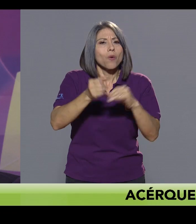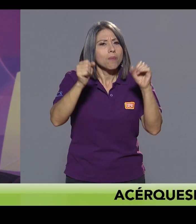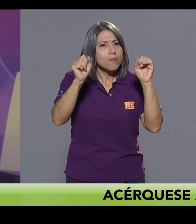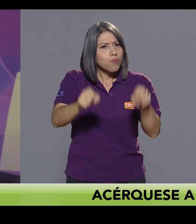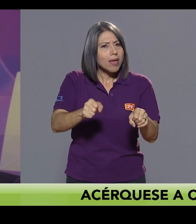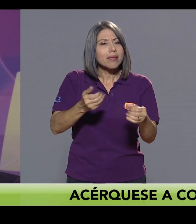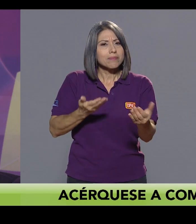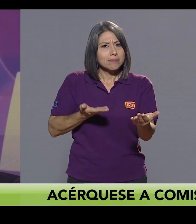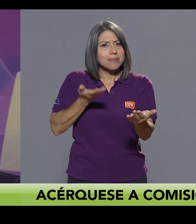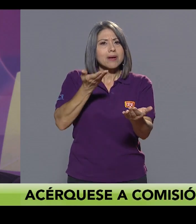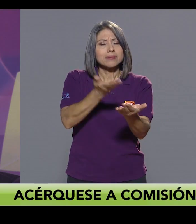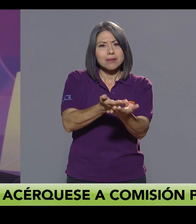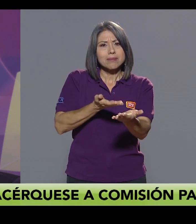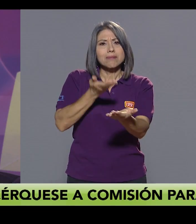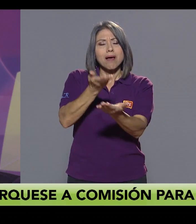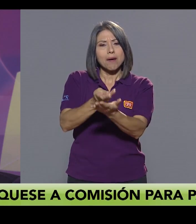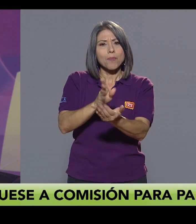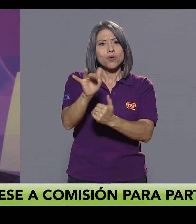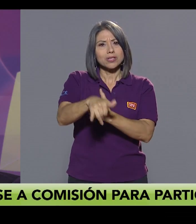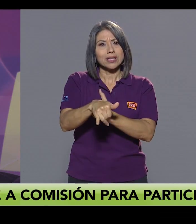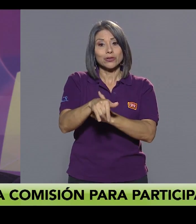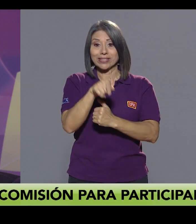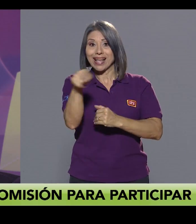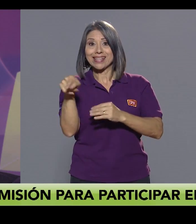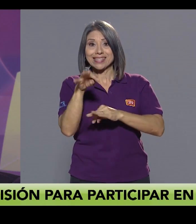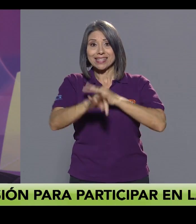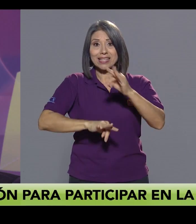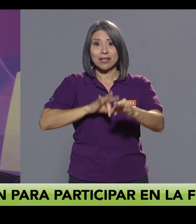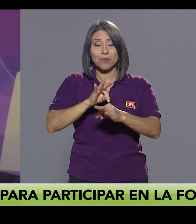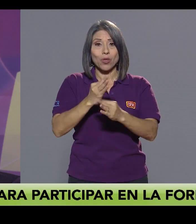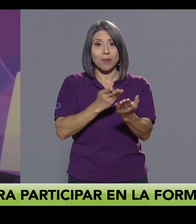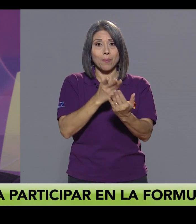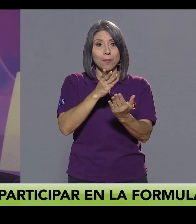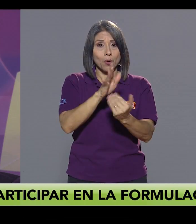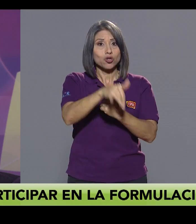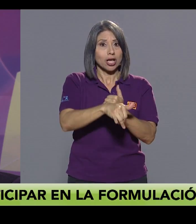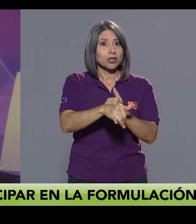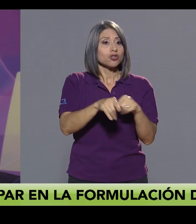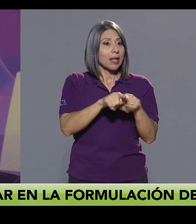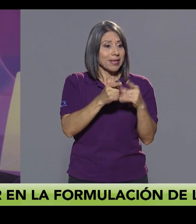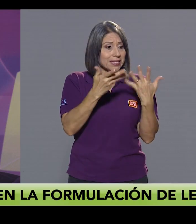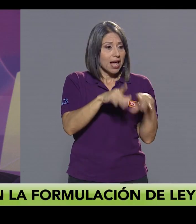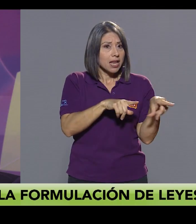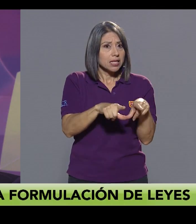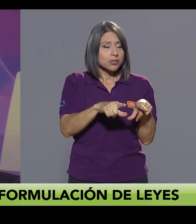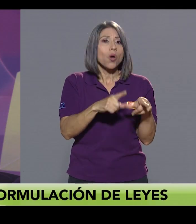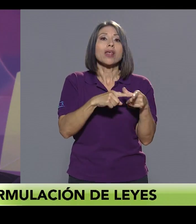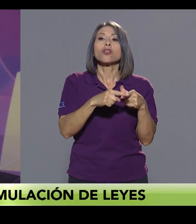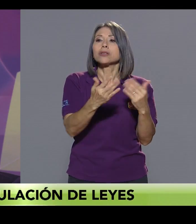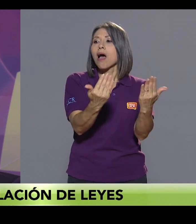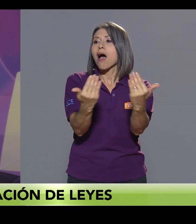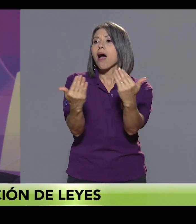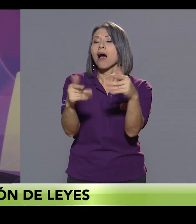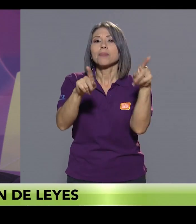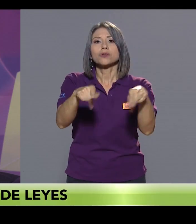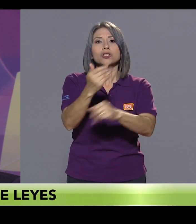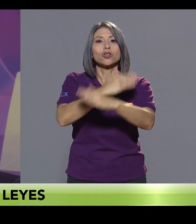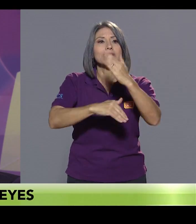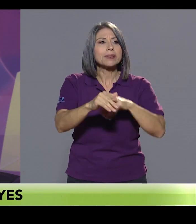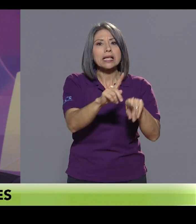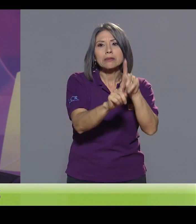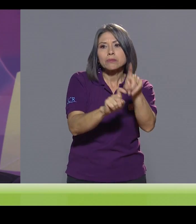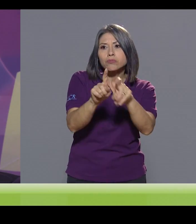presentar proyectos, y este tipo de proyectos se les consulta. Lógicamente, todo lo que tenga que ver con discapacidad